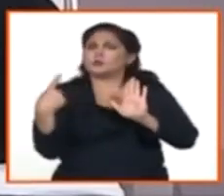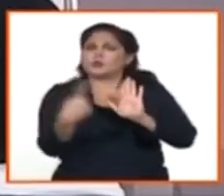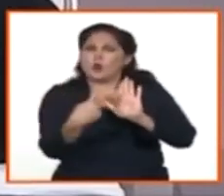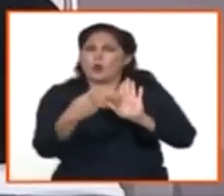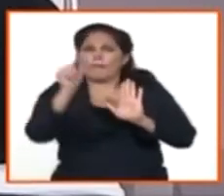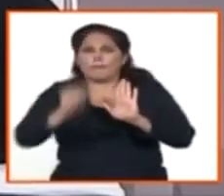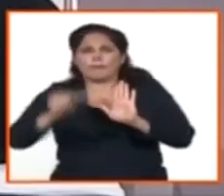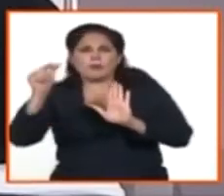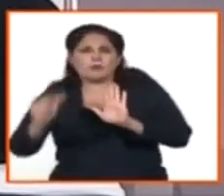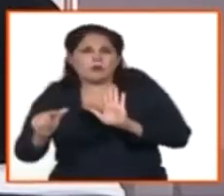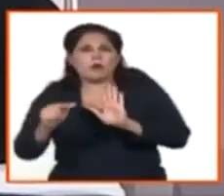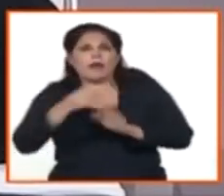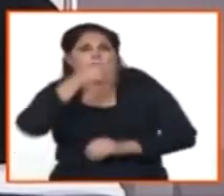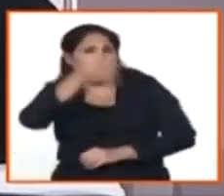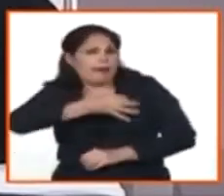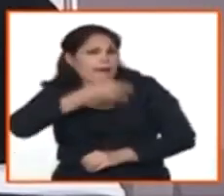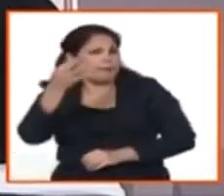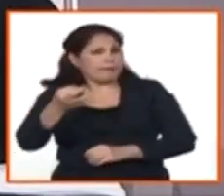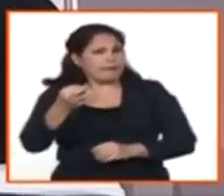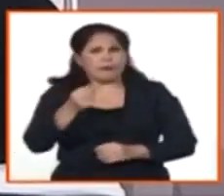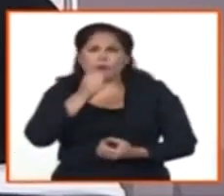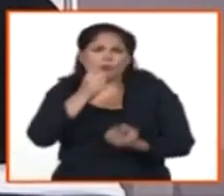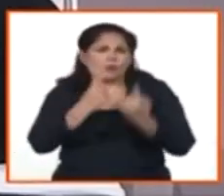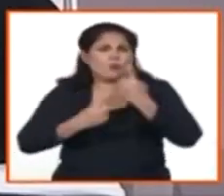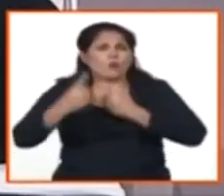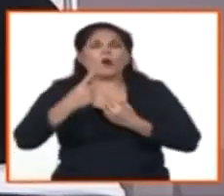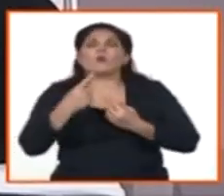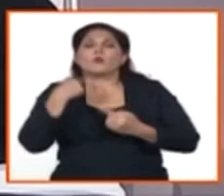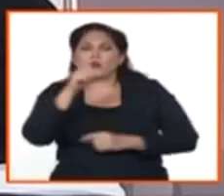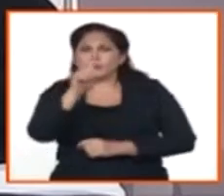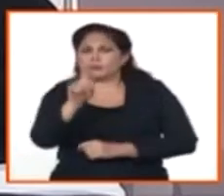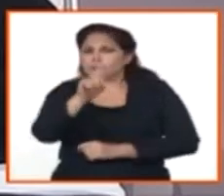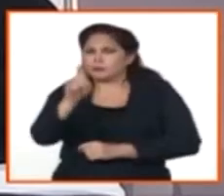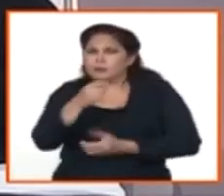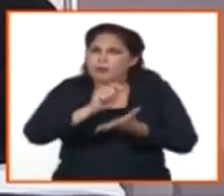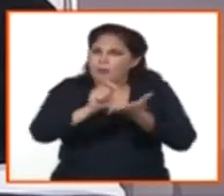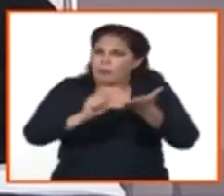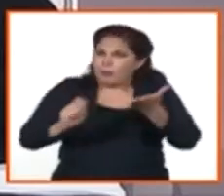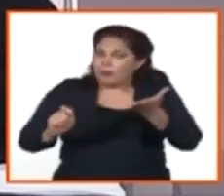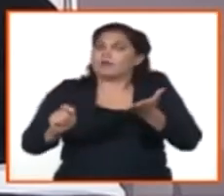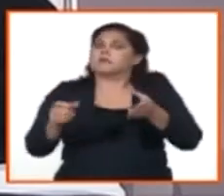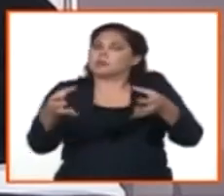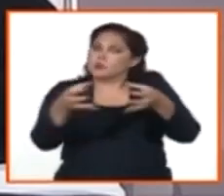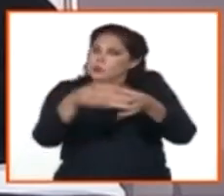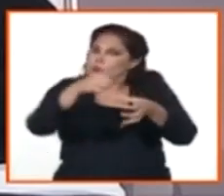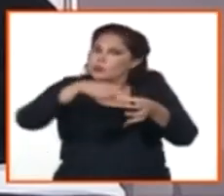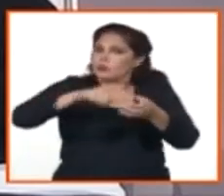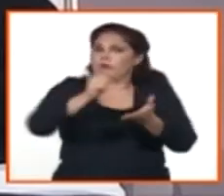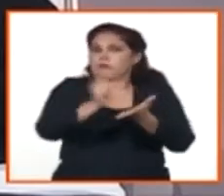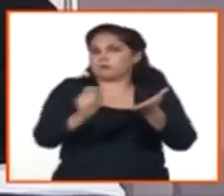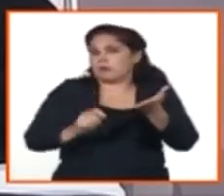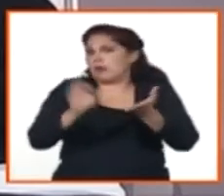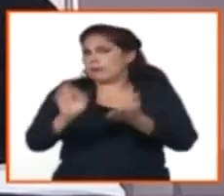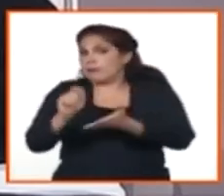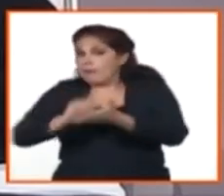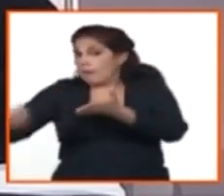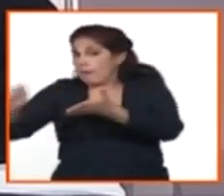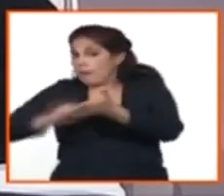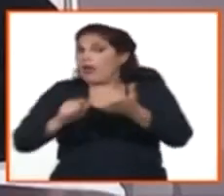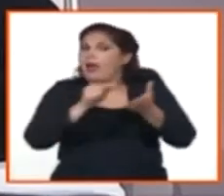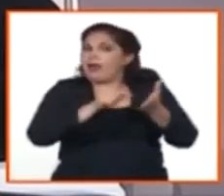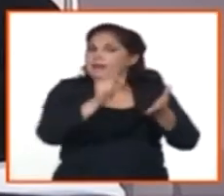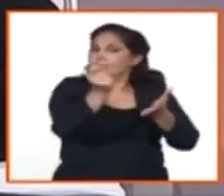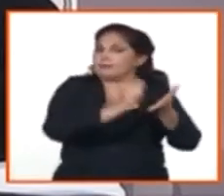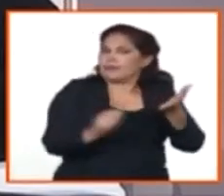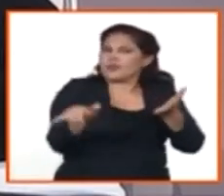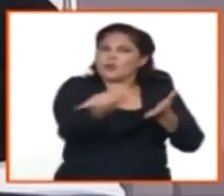del Plan de Soberanía Alimentaria y Educación Nutricional de Cuba. Los mismos actores que participaron en la conformación del plan estuvieron participando